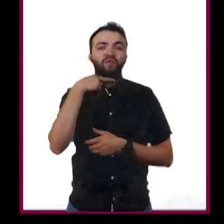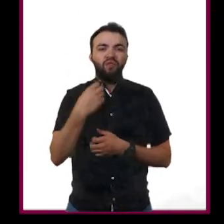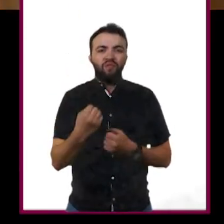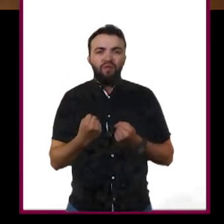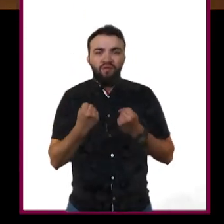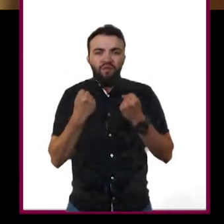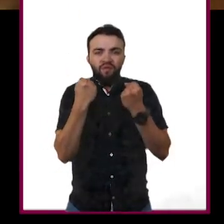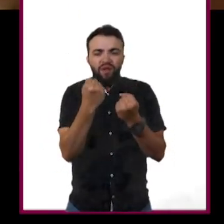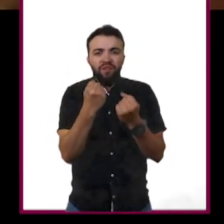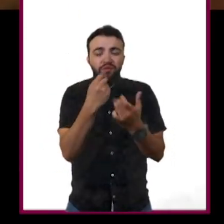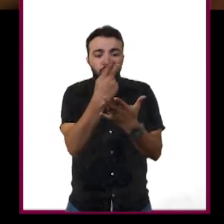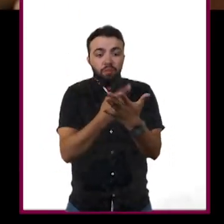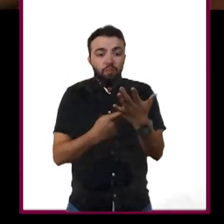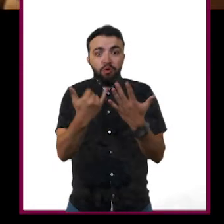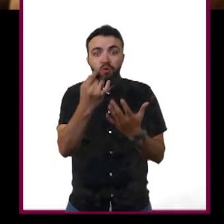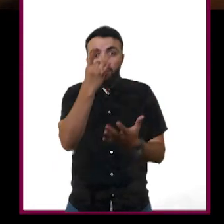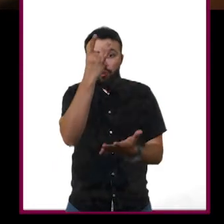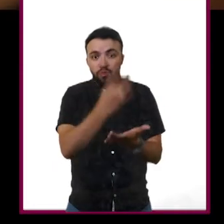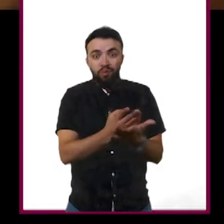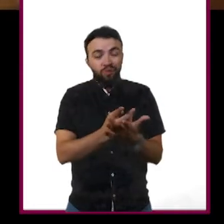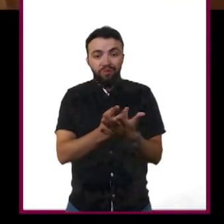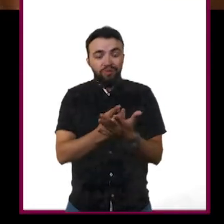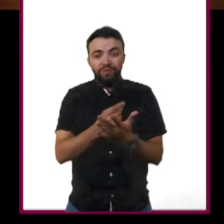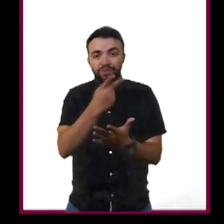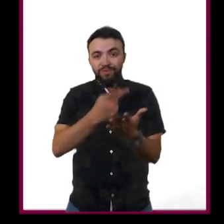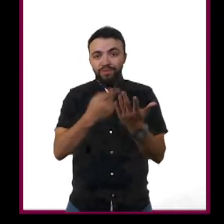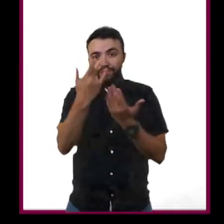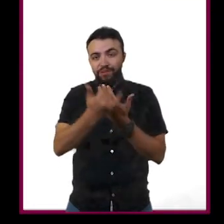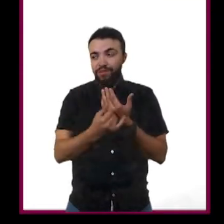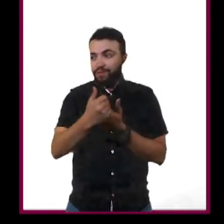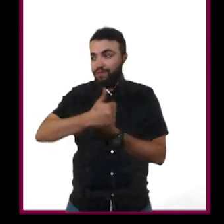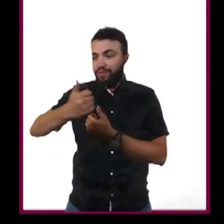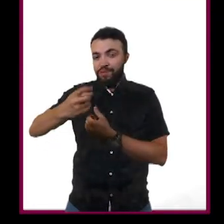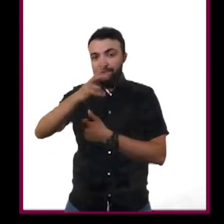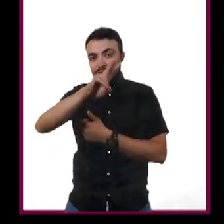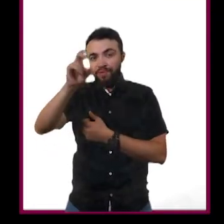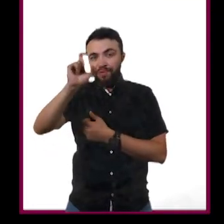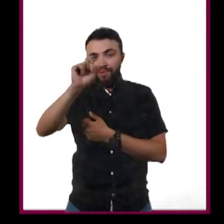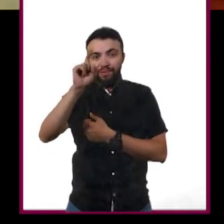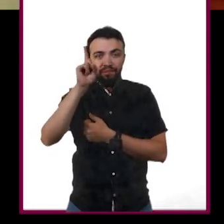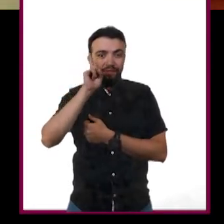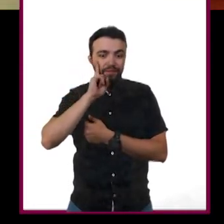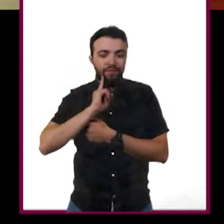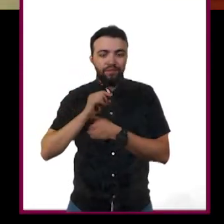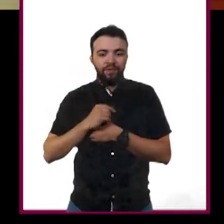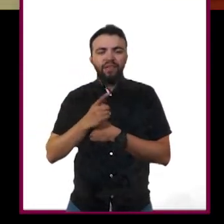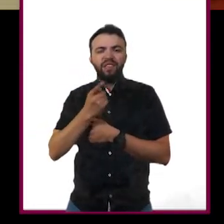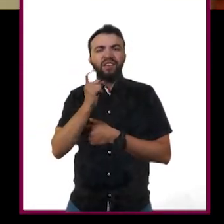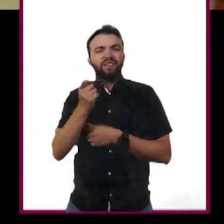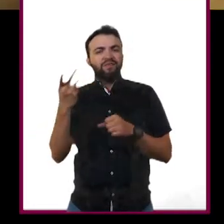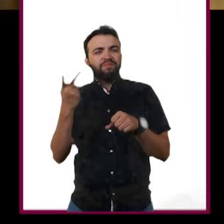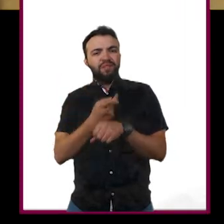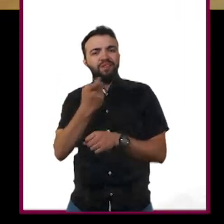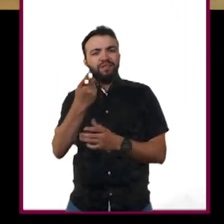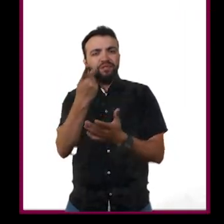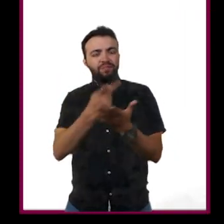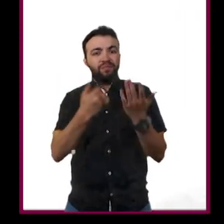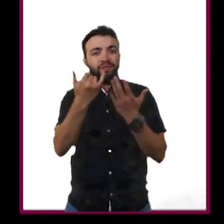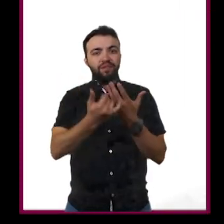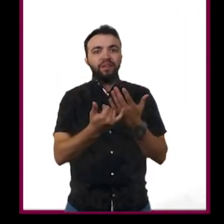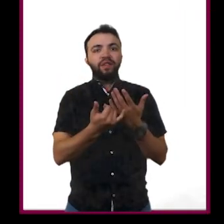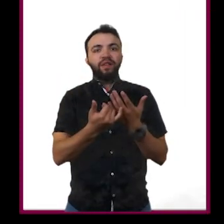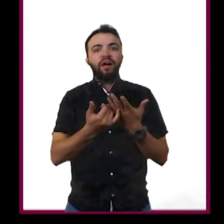que el proyecto no sea el proyecto de una, sino el proyecto de 220, ¿no? Lo que pasa con este tipo de proyectos es que nos hace